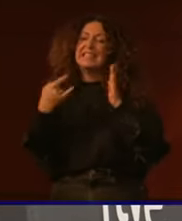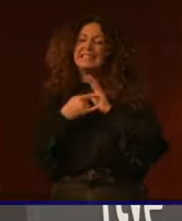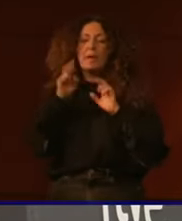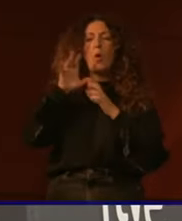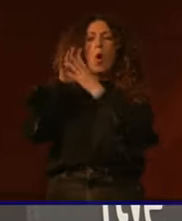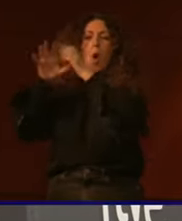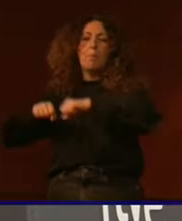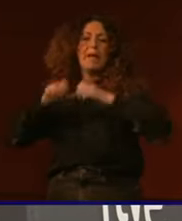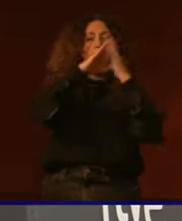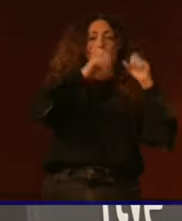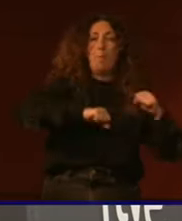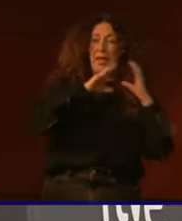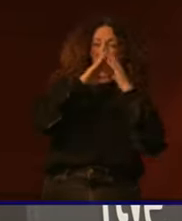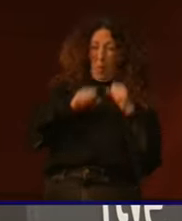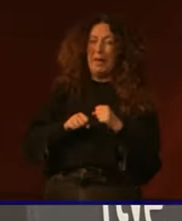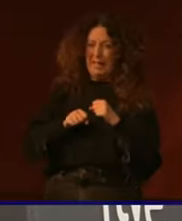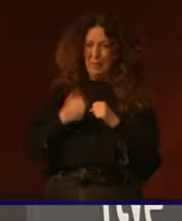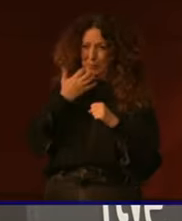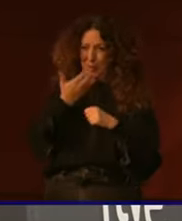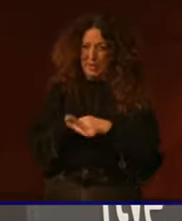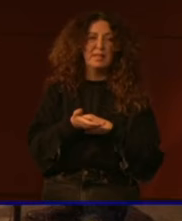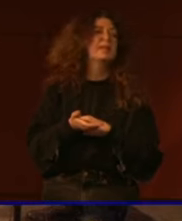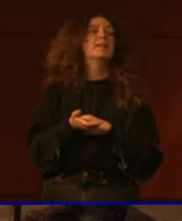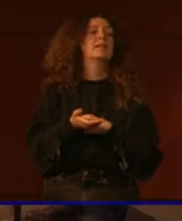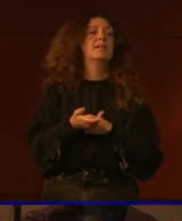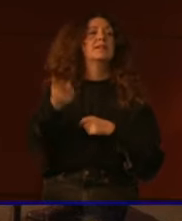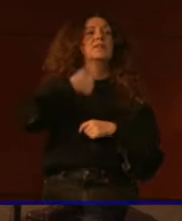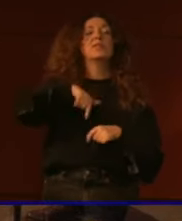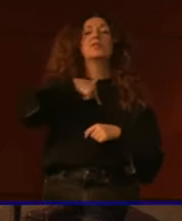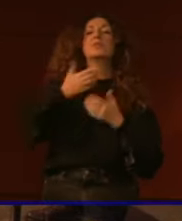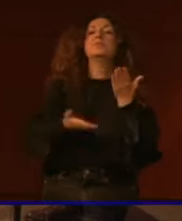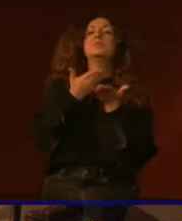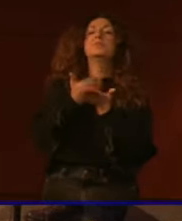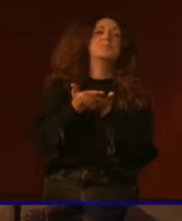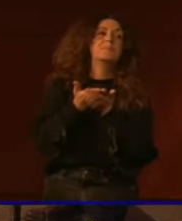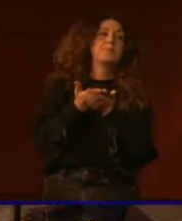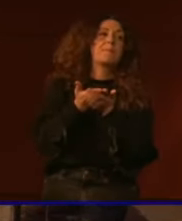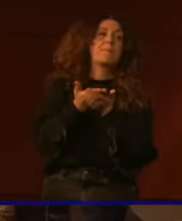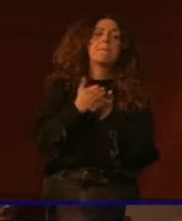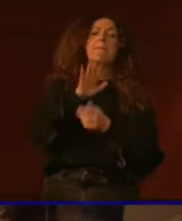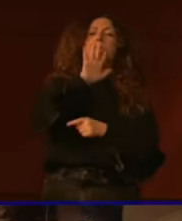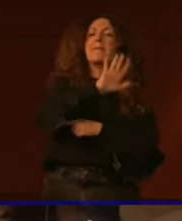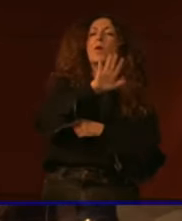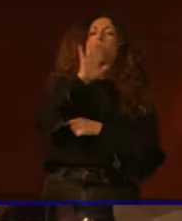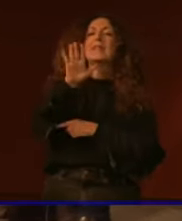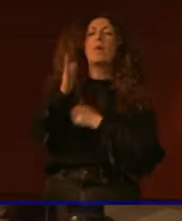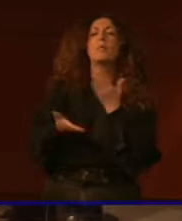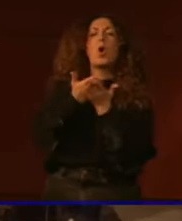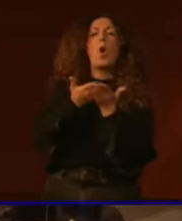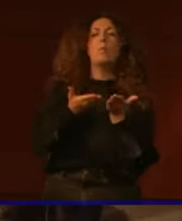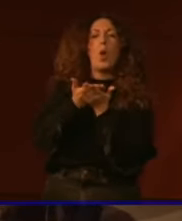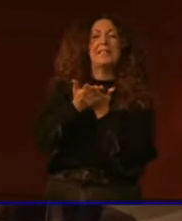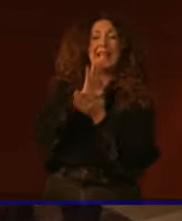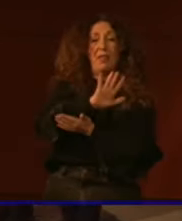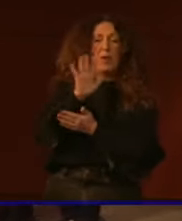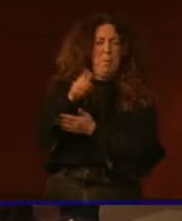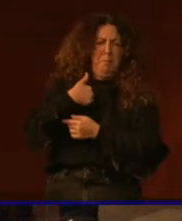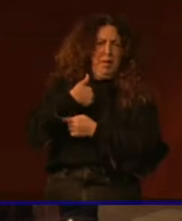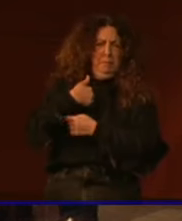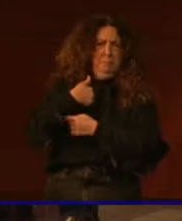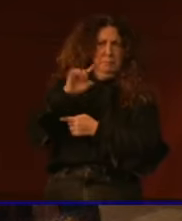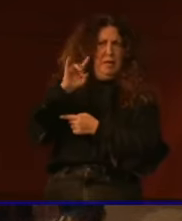y demás. Deciros que hemos planteado un conjunto de 55 propuestas, pero se me han ocurrido muchas